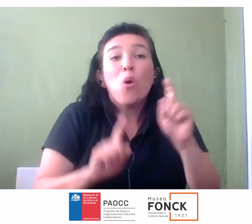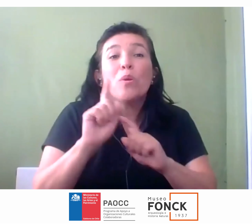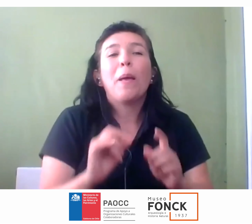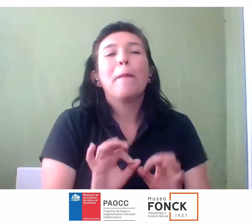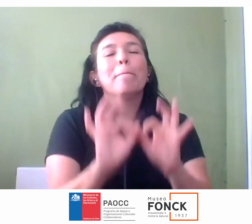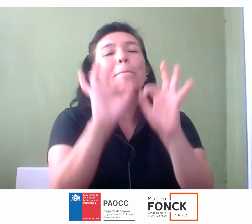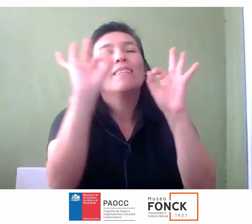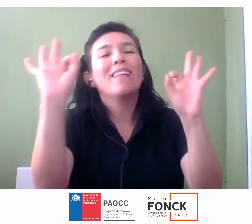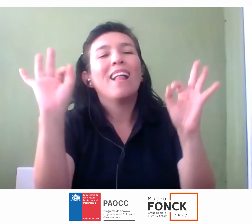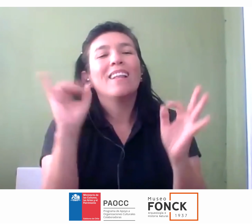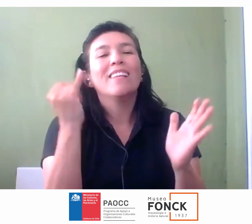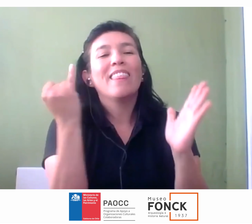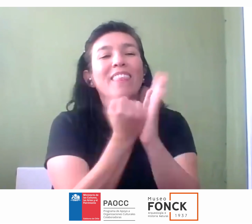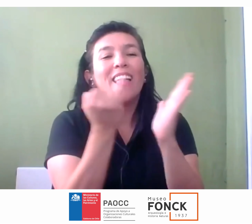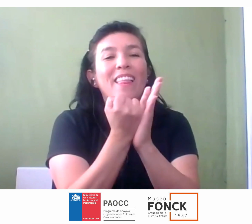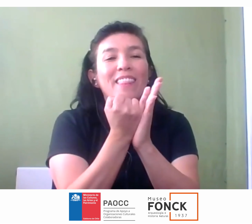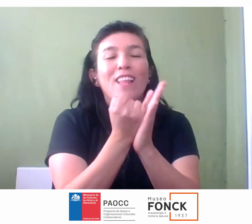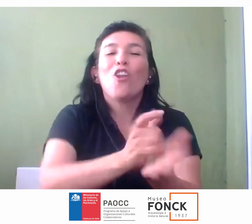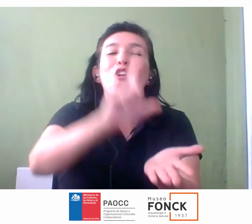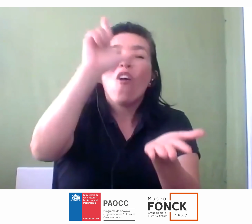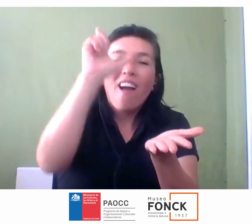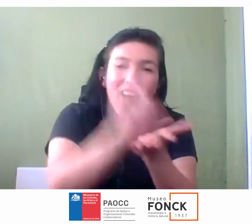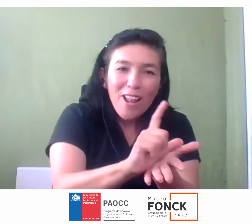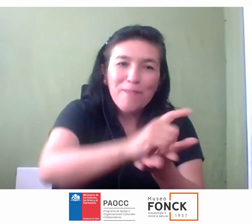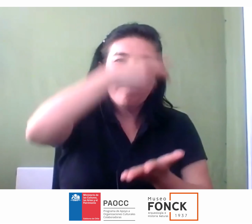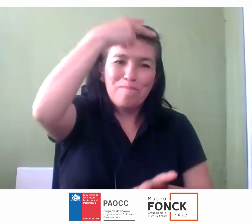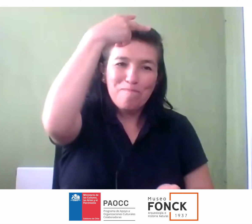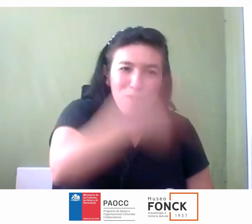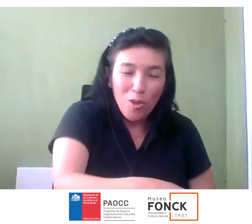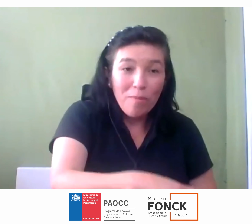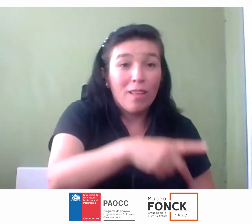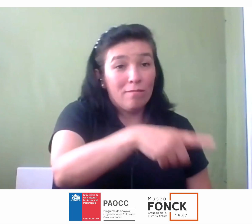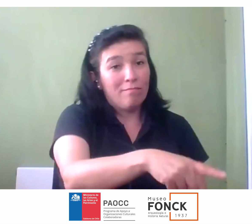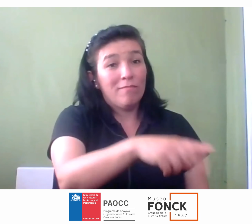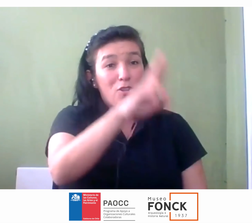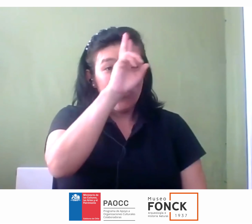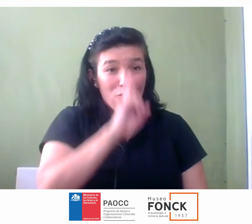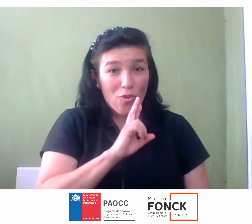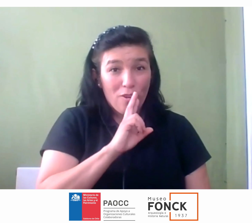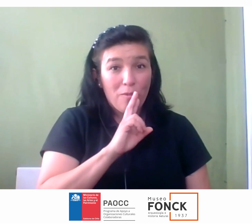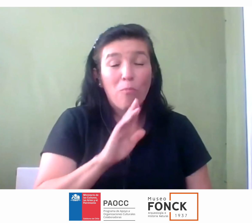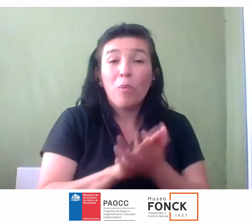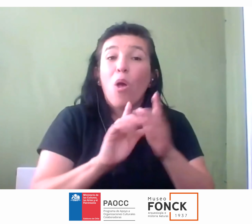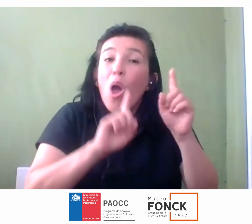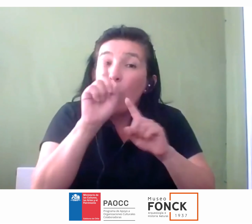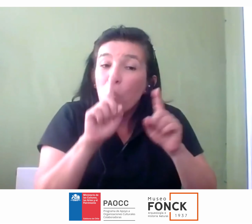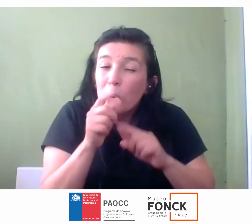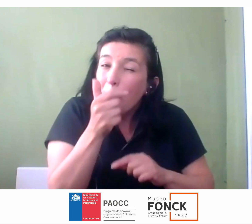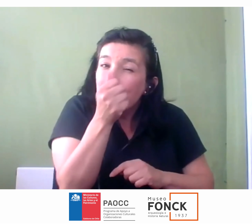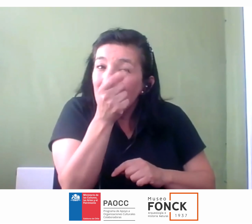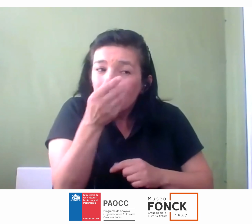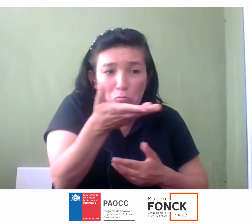particularidades locales, ¿ya? E identidades locales que también están teniendo un rol, y que si bien hay patrones culturales que se